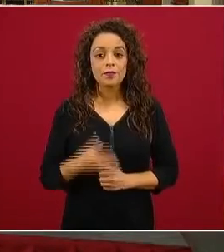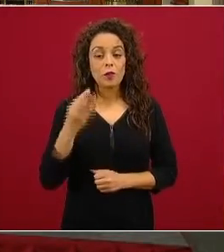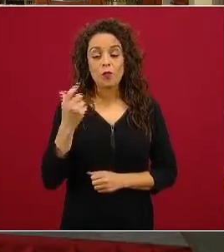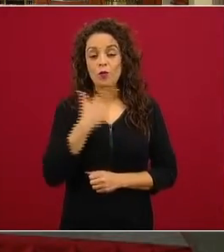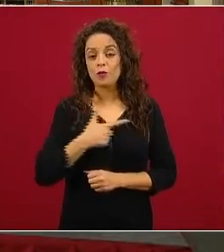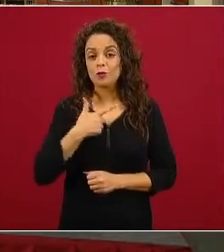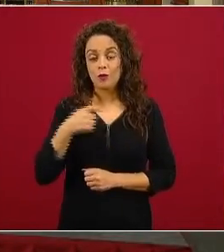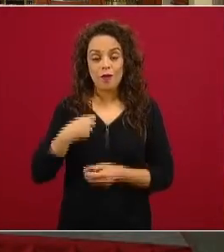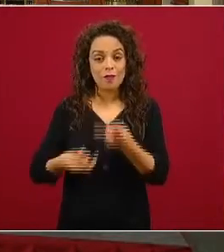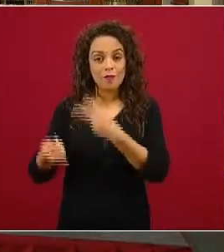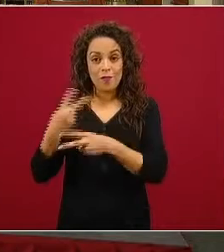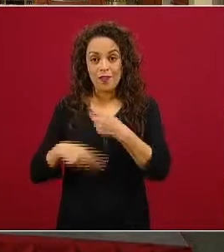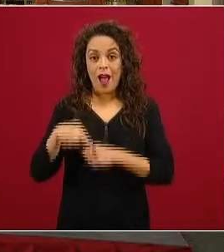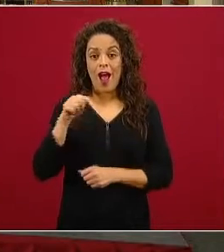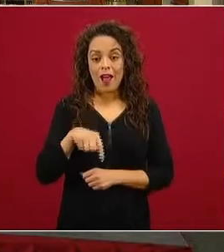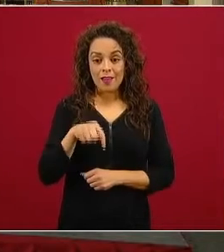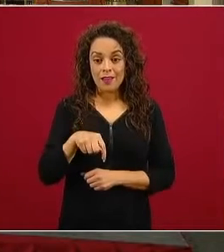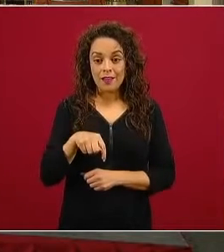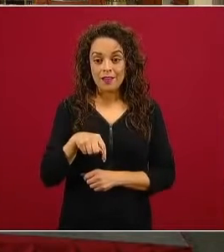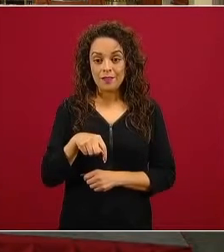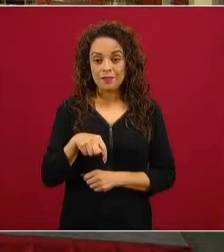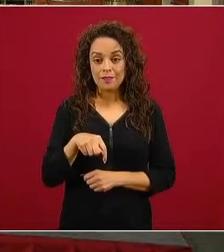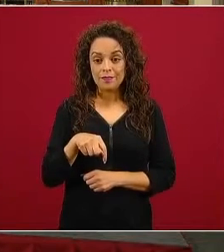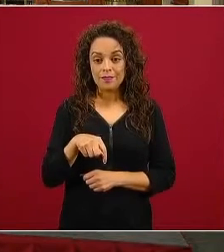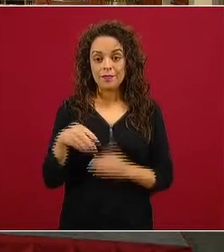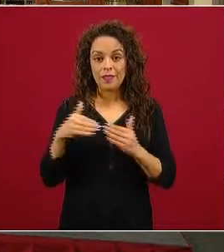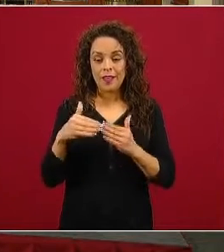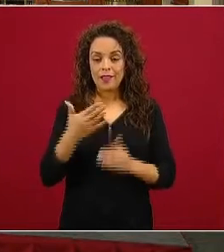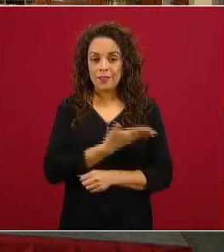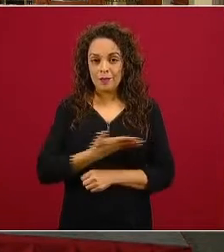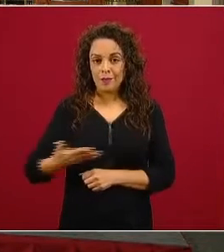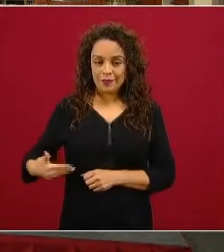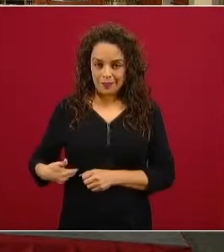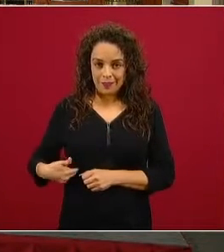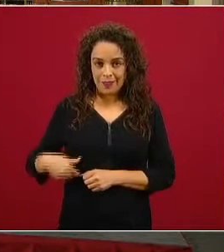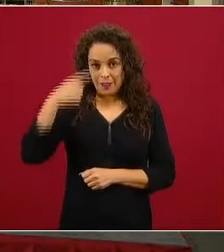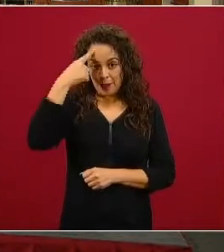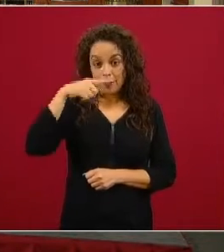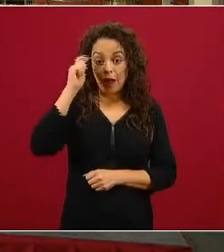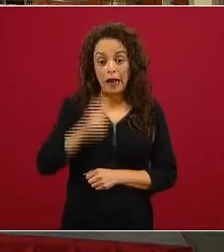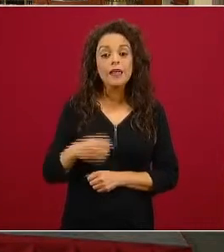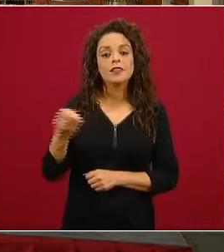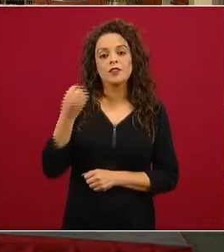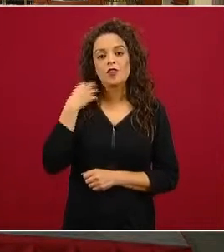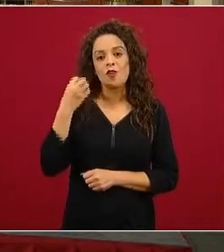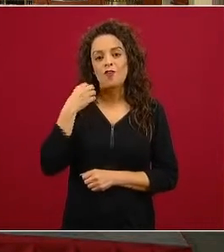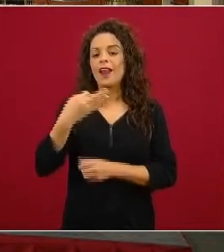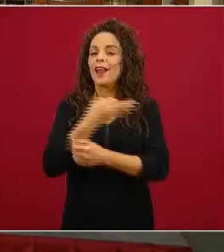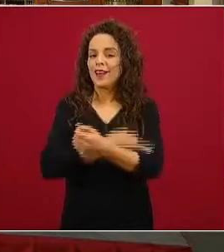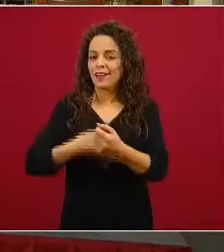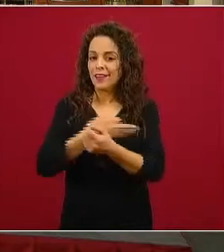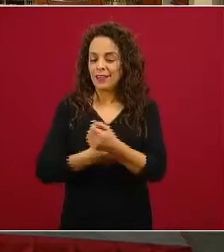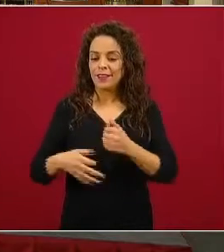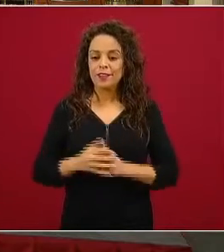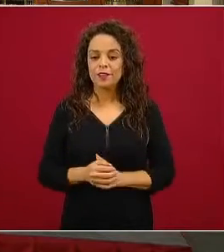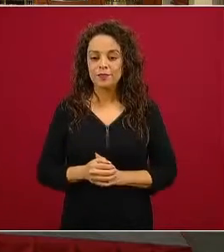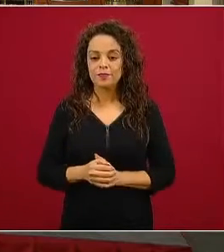Vamos a darle la palabra, por favor, al señor Giancarlo Suma y a Genaro Villamil para el siguiente segmento.